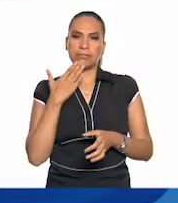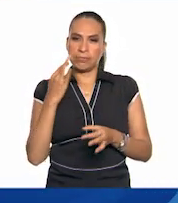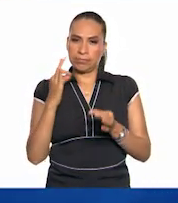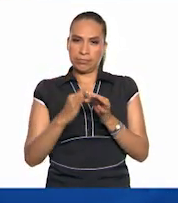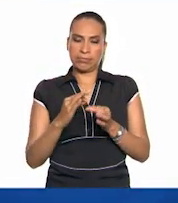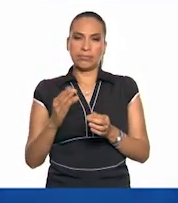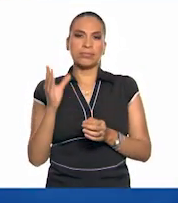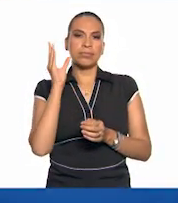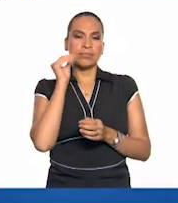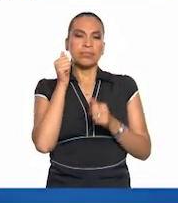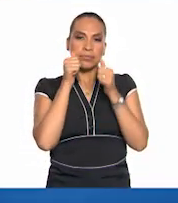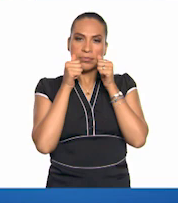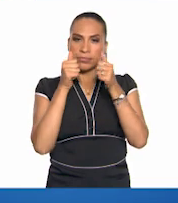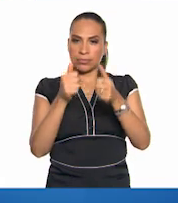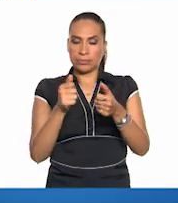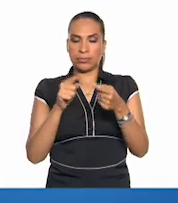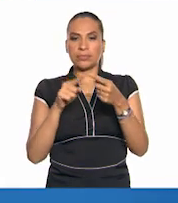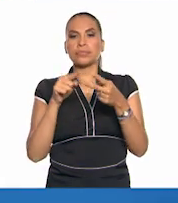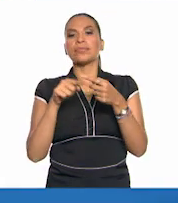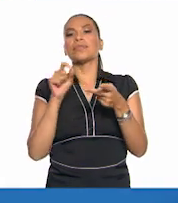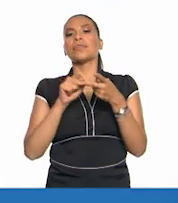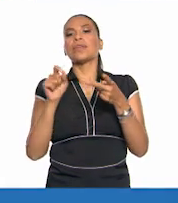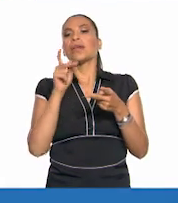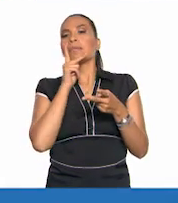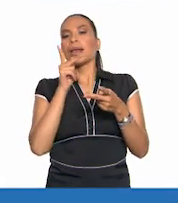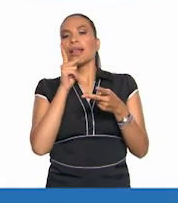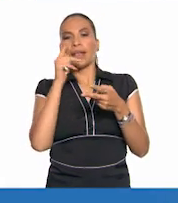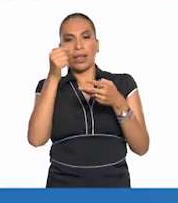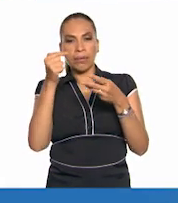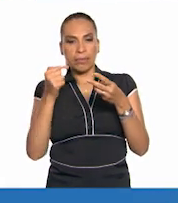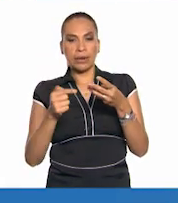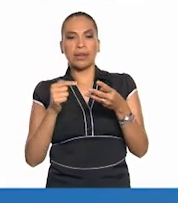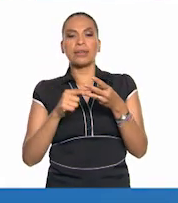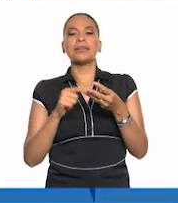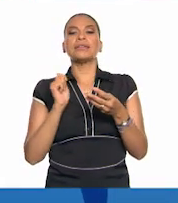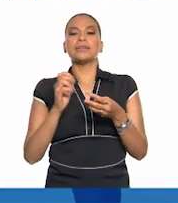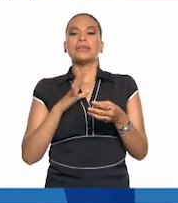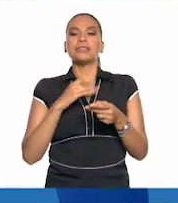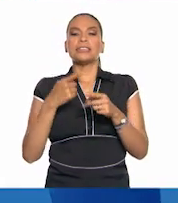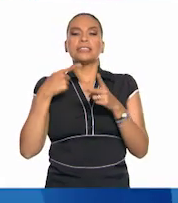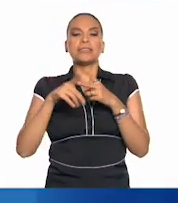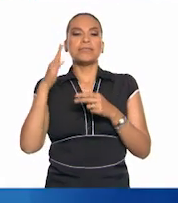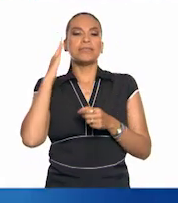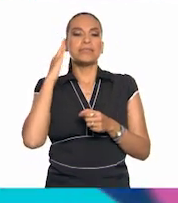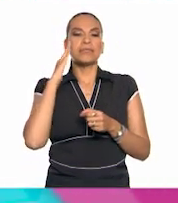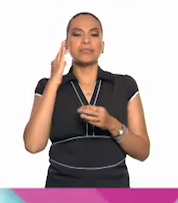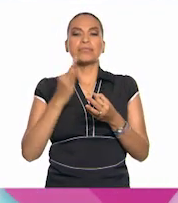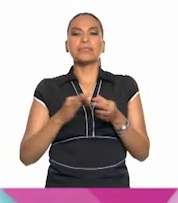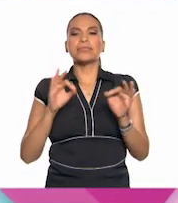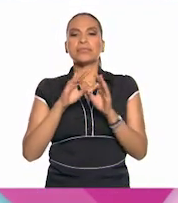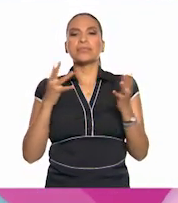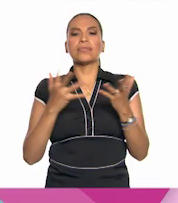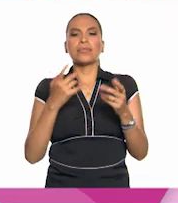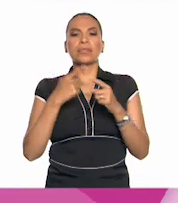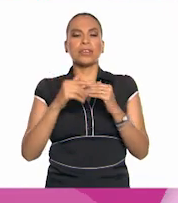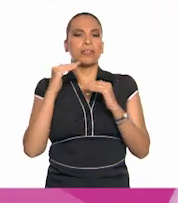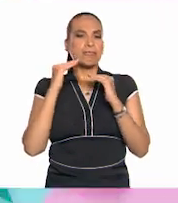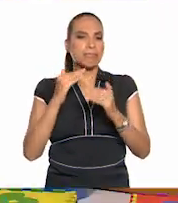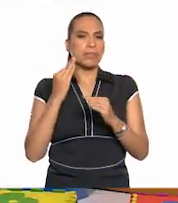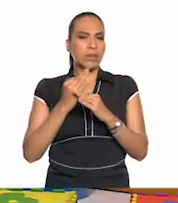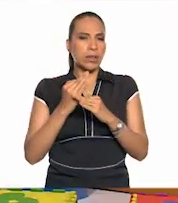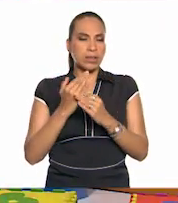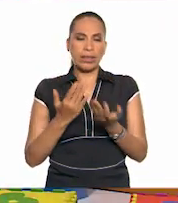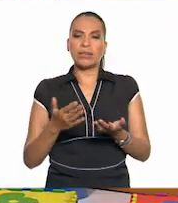Entonces, escuchar con atención, anotar las palabras clave, los pasos principales. Es muy importante aquí hacer un alto y decir